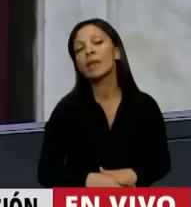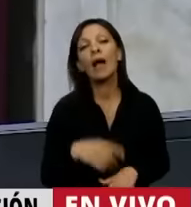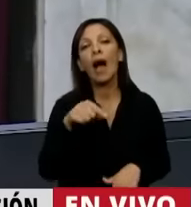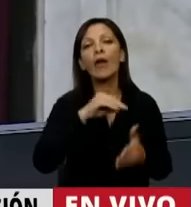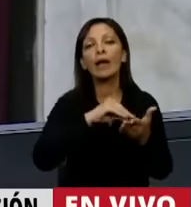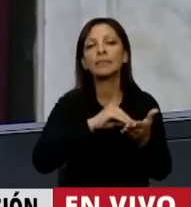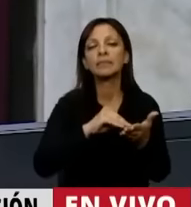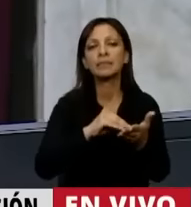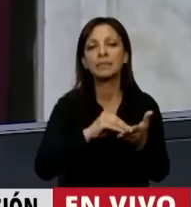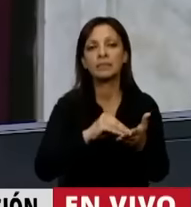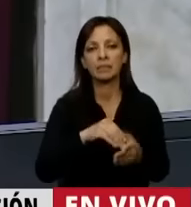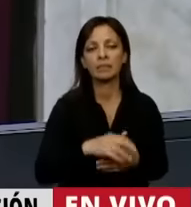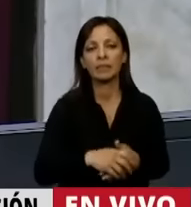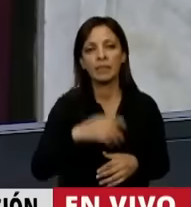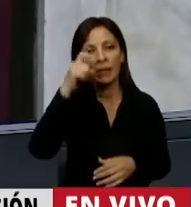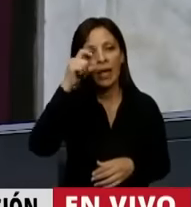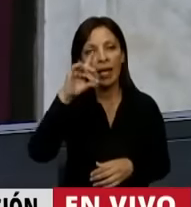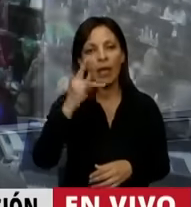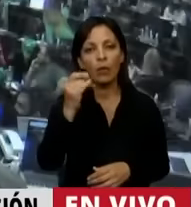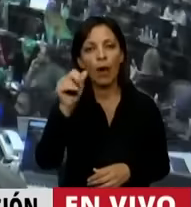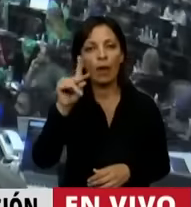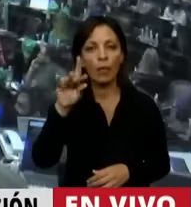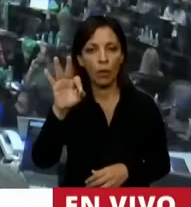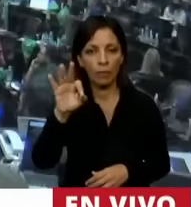El diputado Eduardo Félix Valdés.